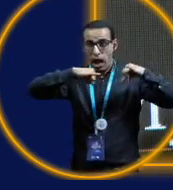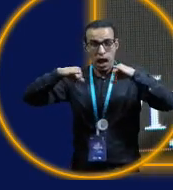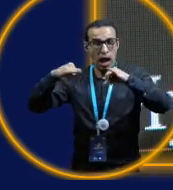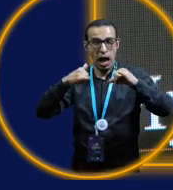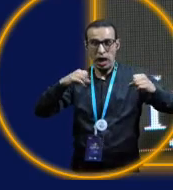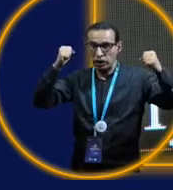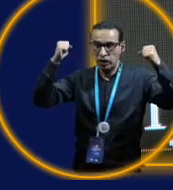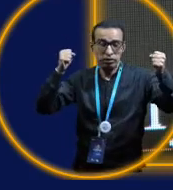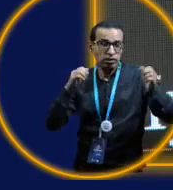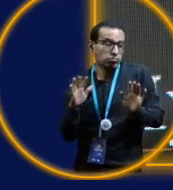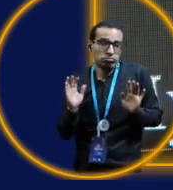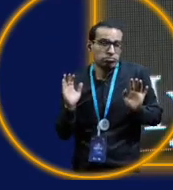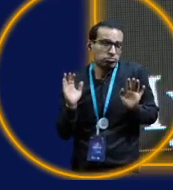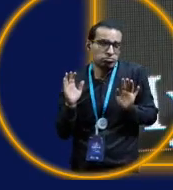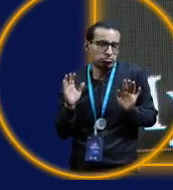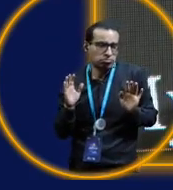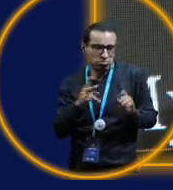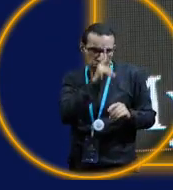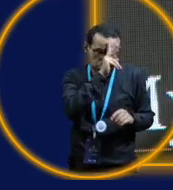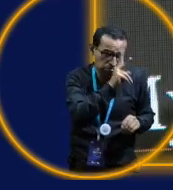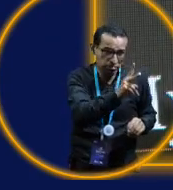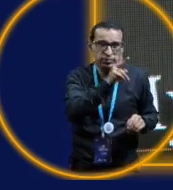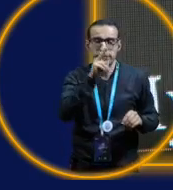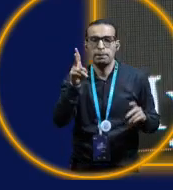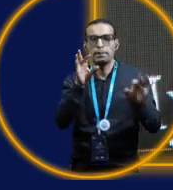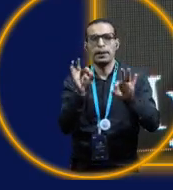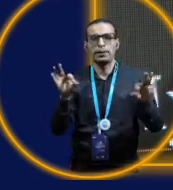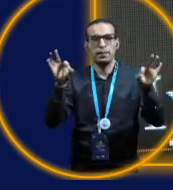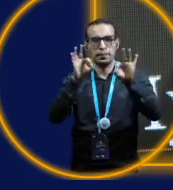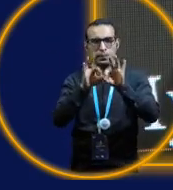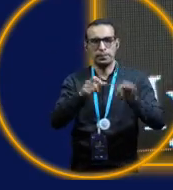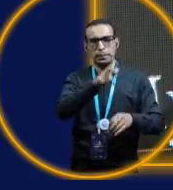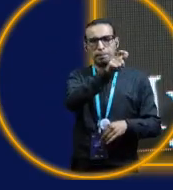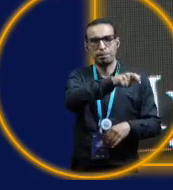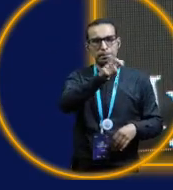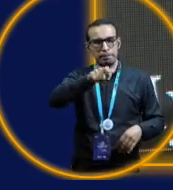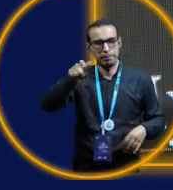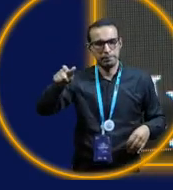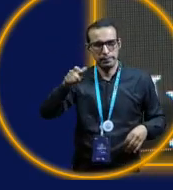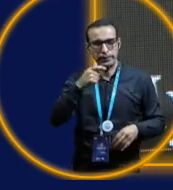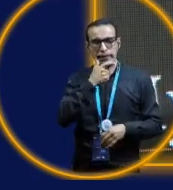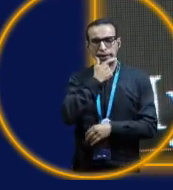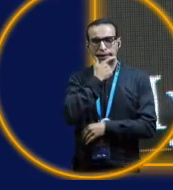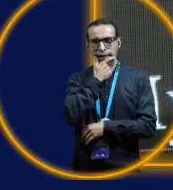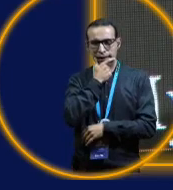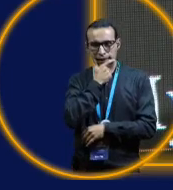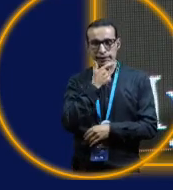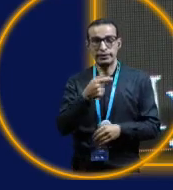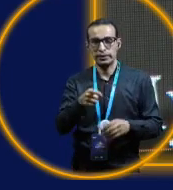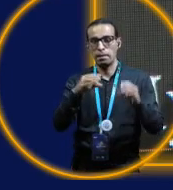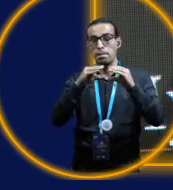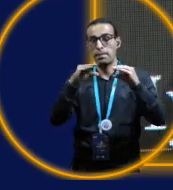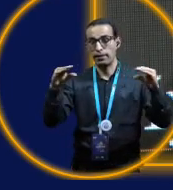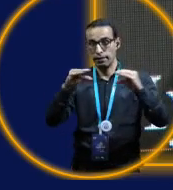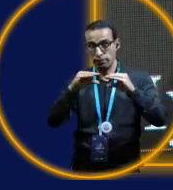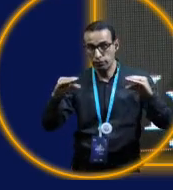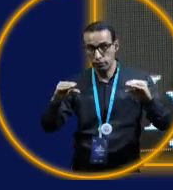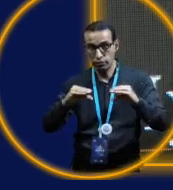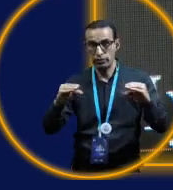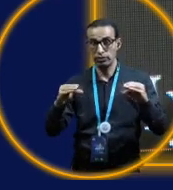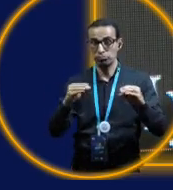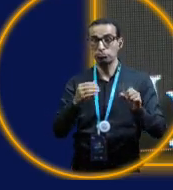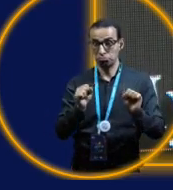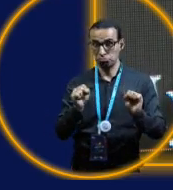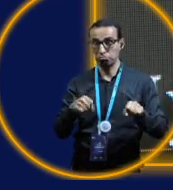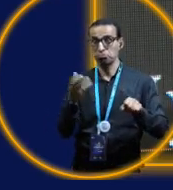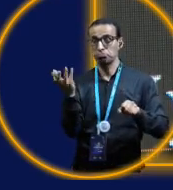reaccionar pero es importante que la gente reconozca el poder que tienen con sus plataformas y algo tan simple